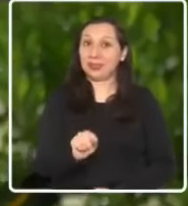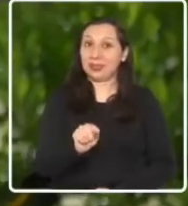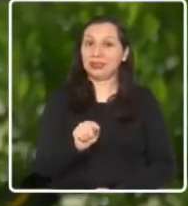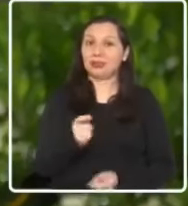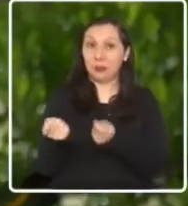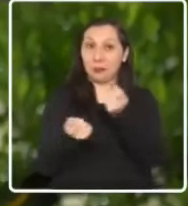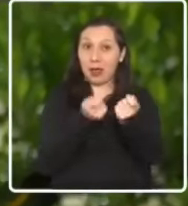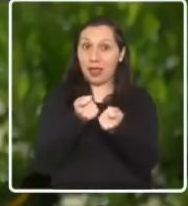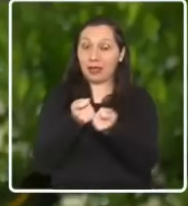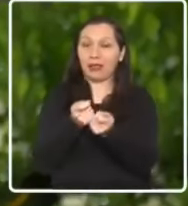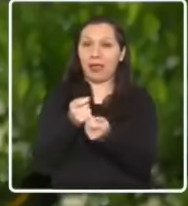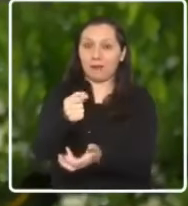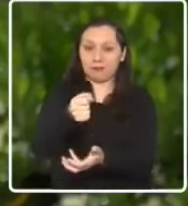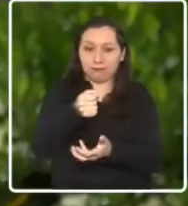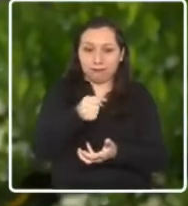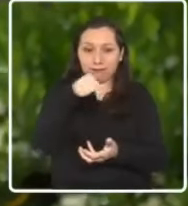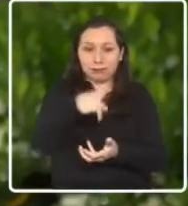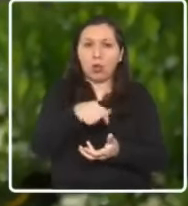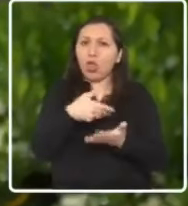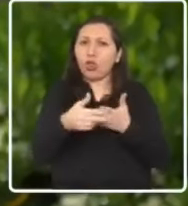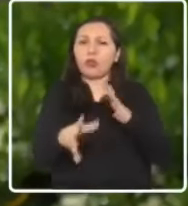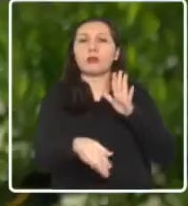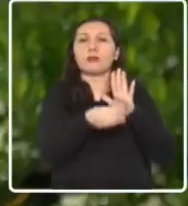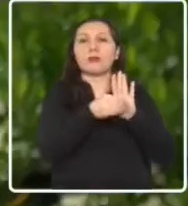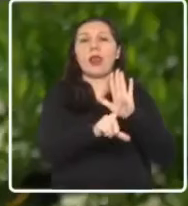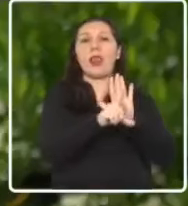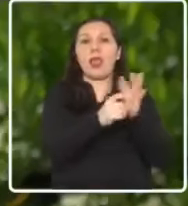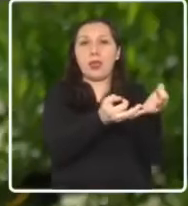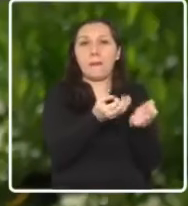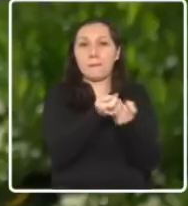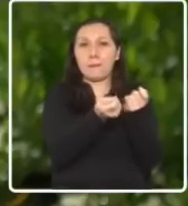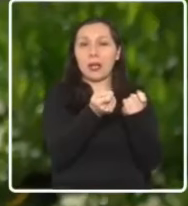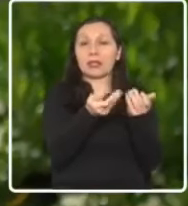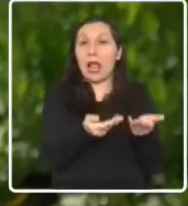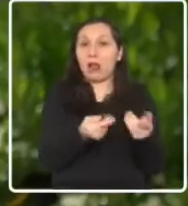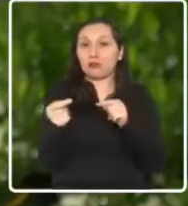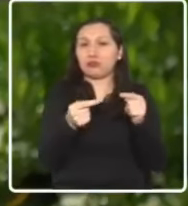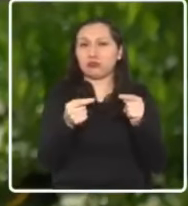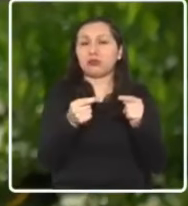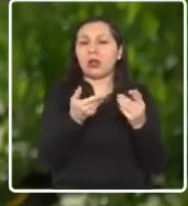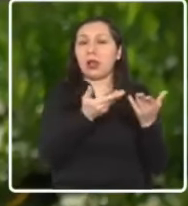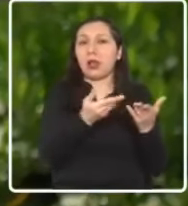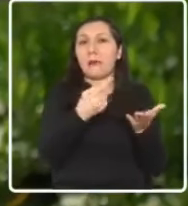Parte de estos recursos están incorporados en el proyecto de ley de presupuesto que está actualmente en discusión, con